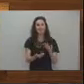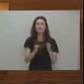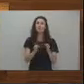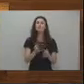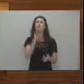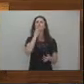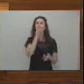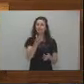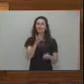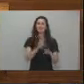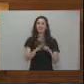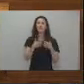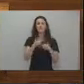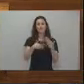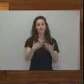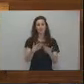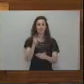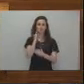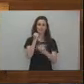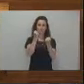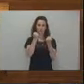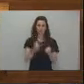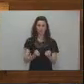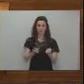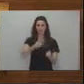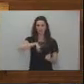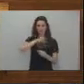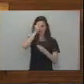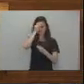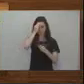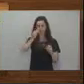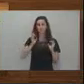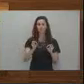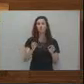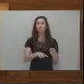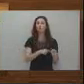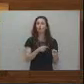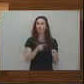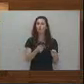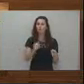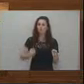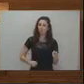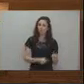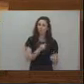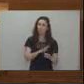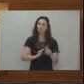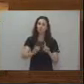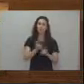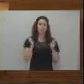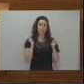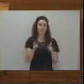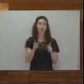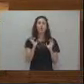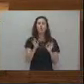serio el funcionamiento de las instituciones. Creemos que podemos aportar a traer soluciones. Si usted, señor Fernández, dice